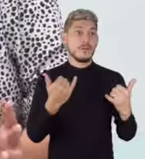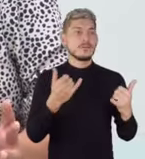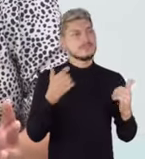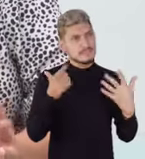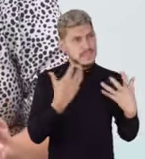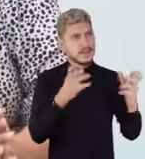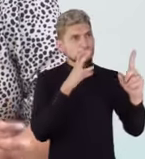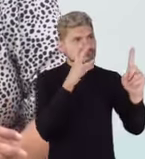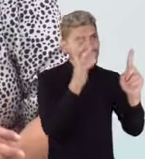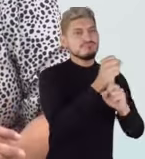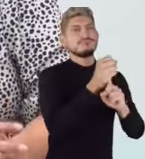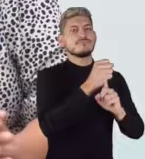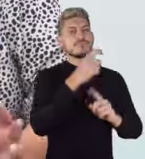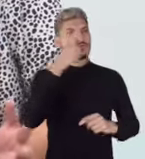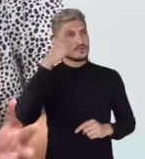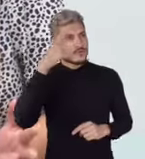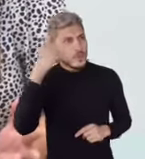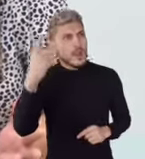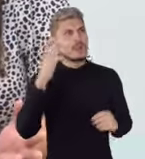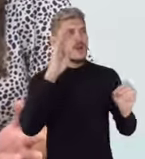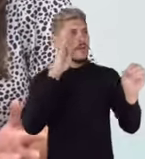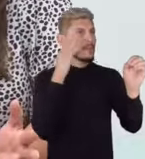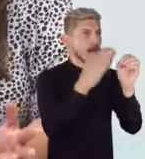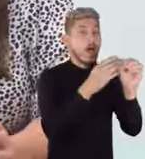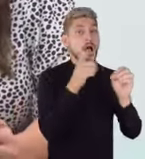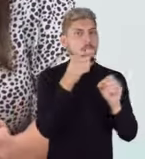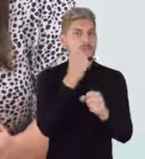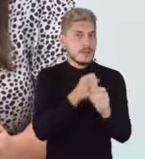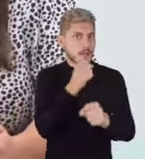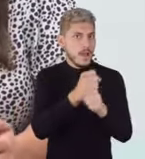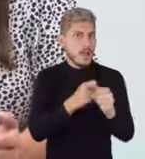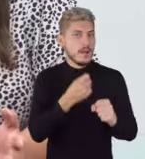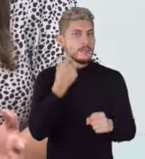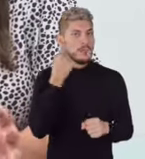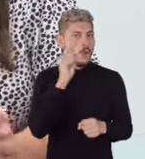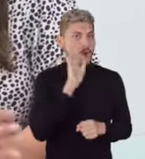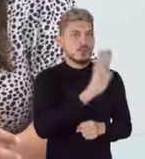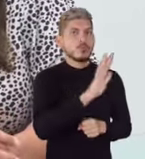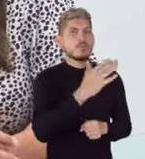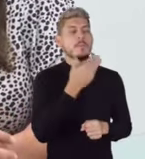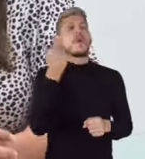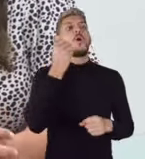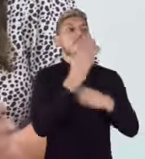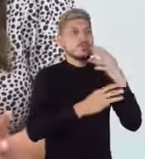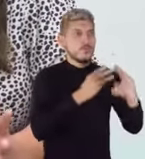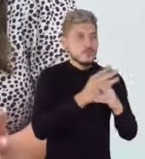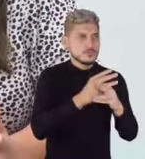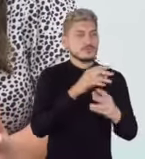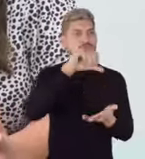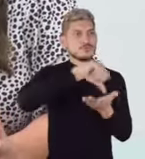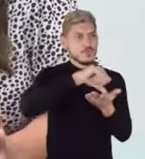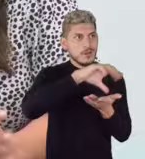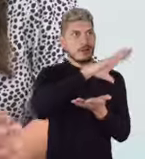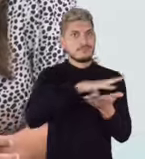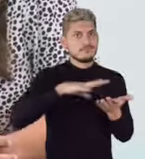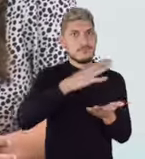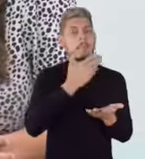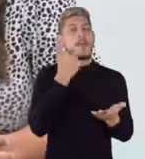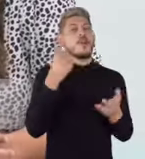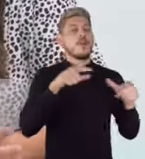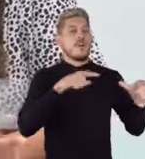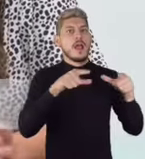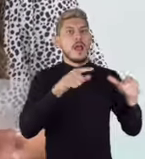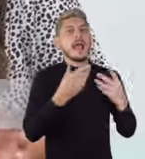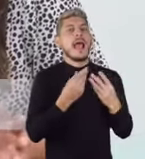final nos vamos sin dejar de desearles a ustedes, quienes cada lunes se conectan con Ciudad Capital, desearles